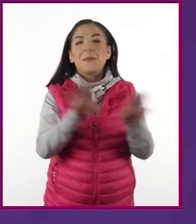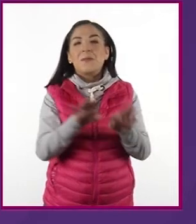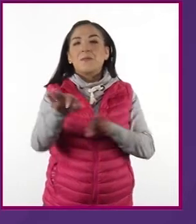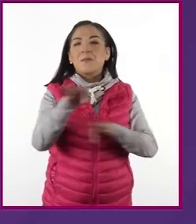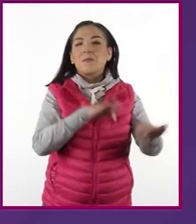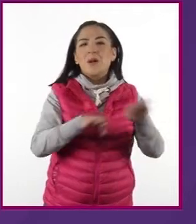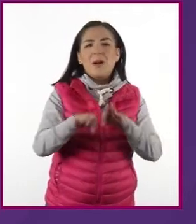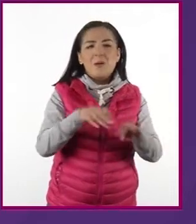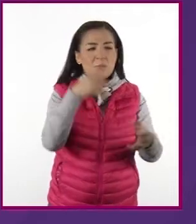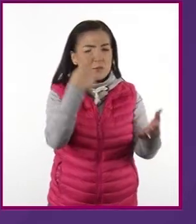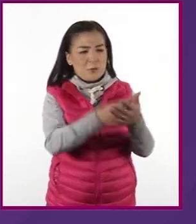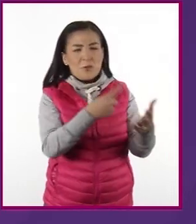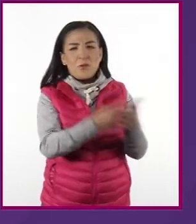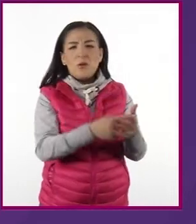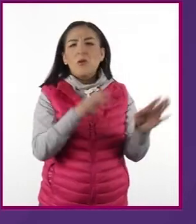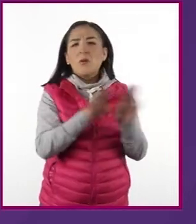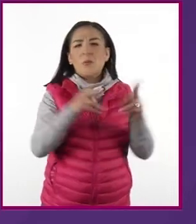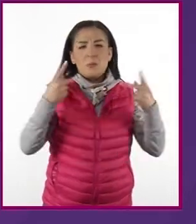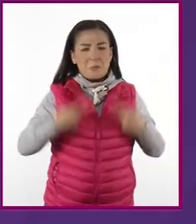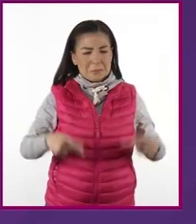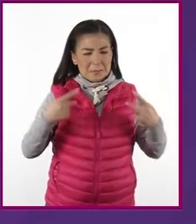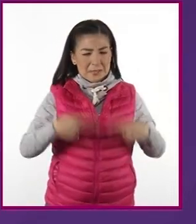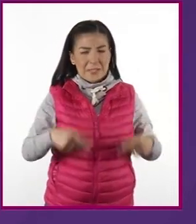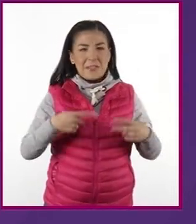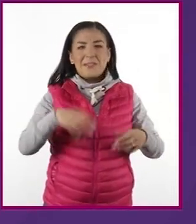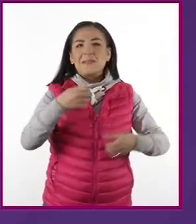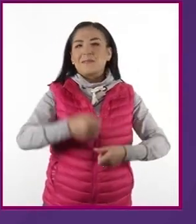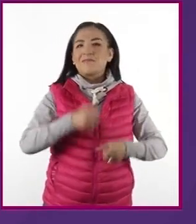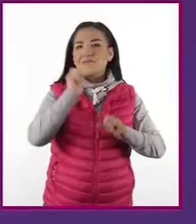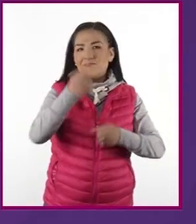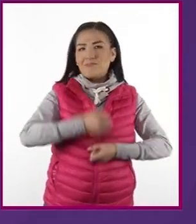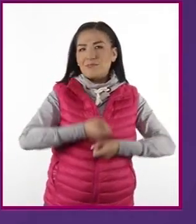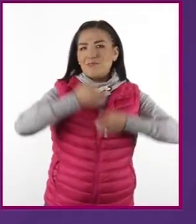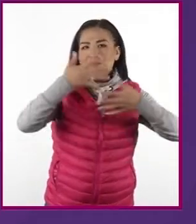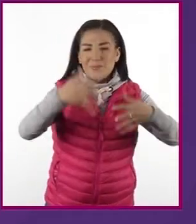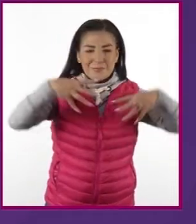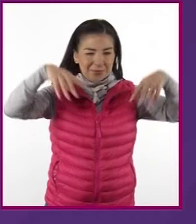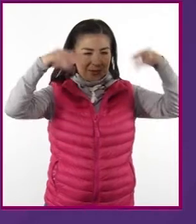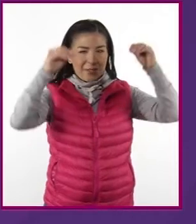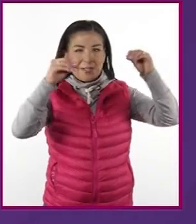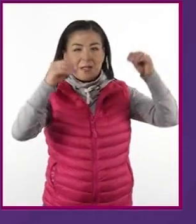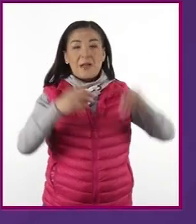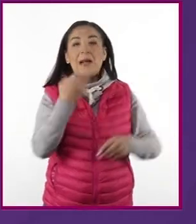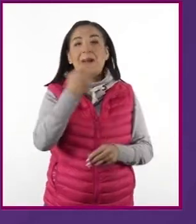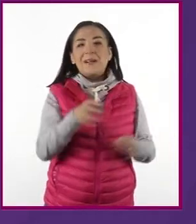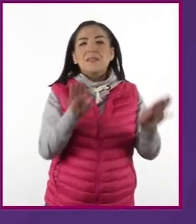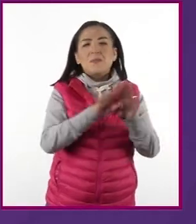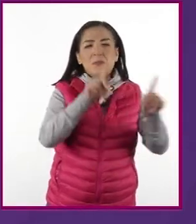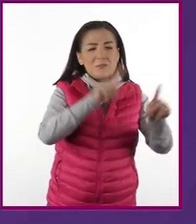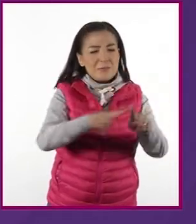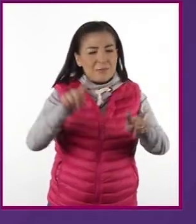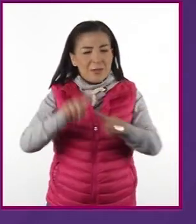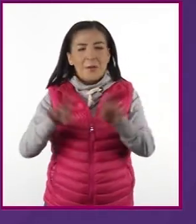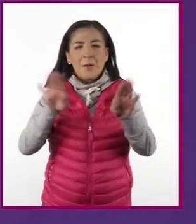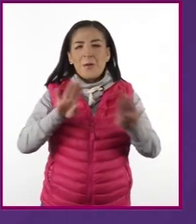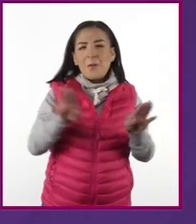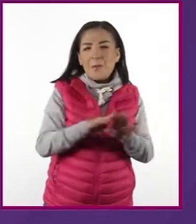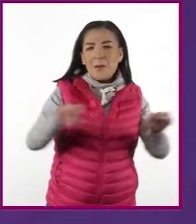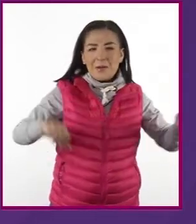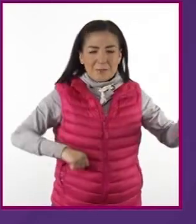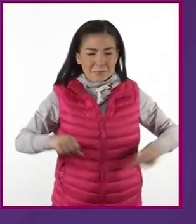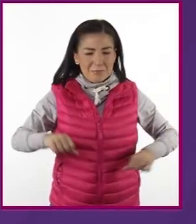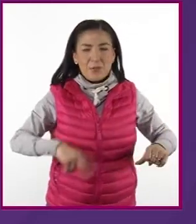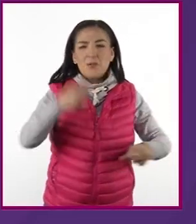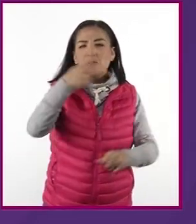antologadores de este circo poético, reunión de varios actos de prestidigitación verbal y de